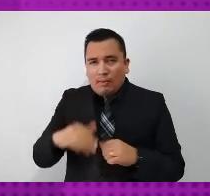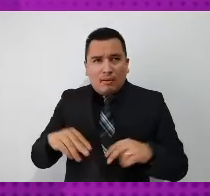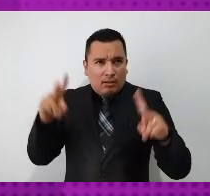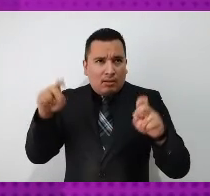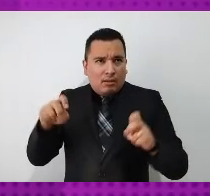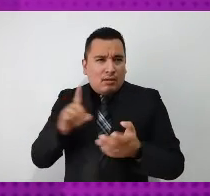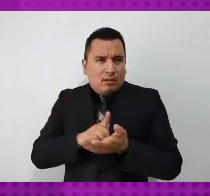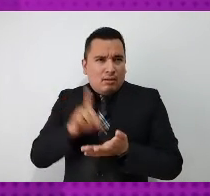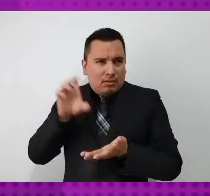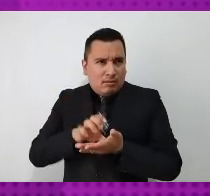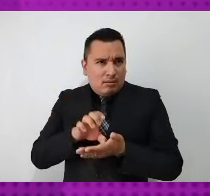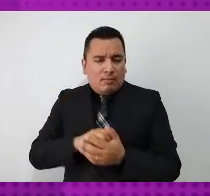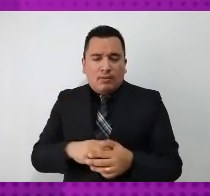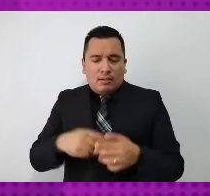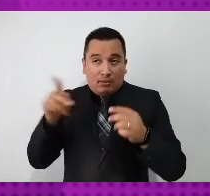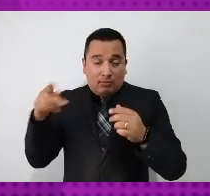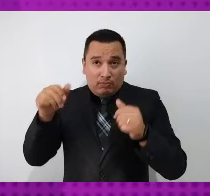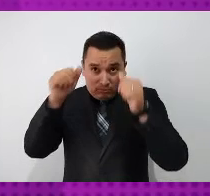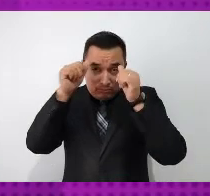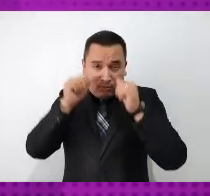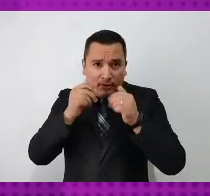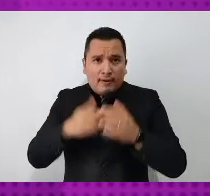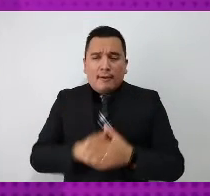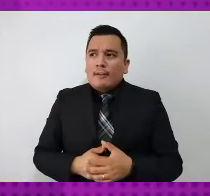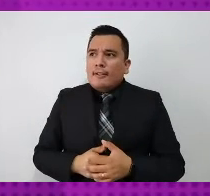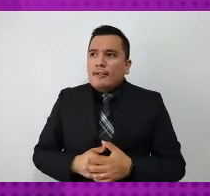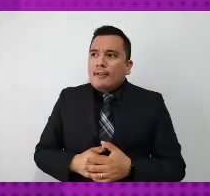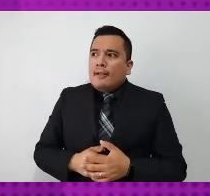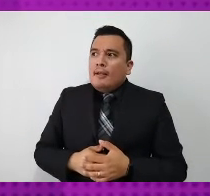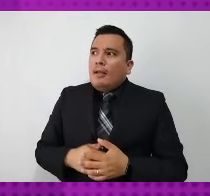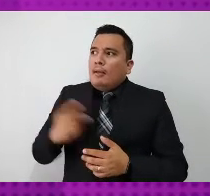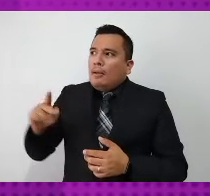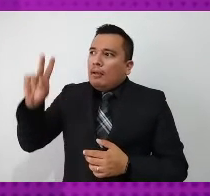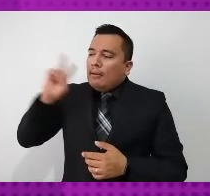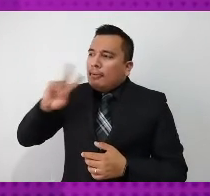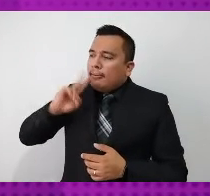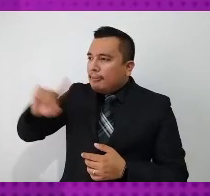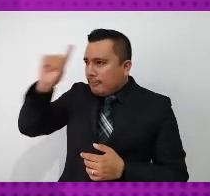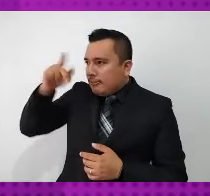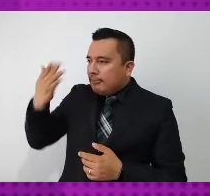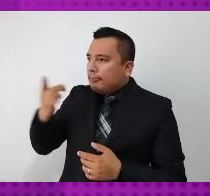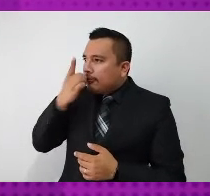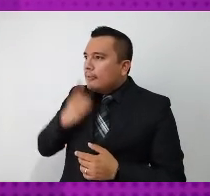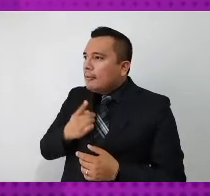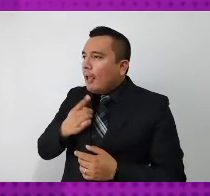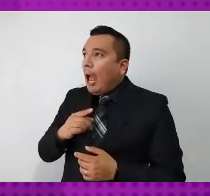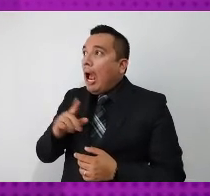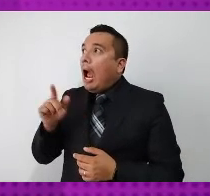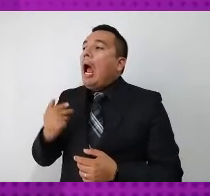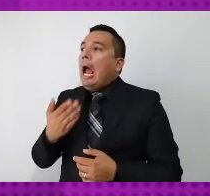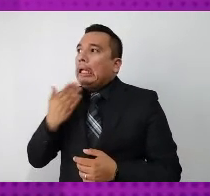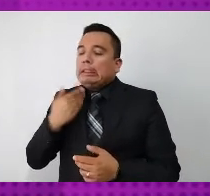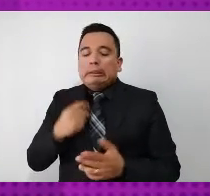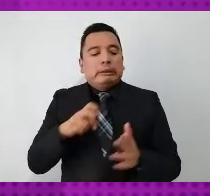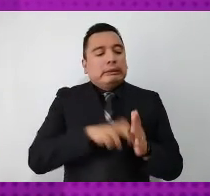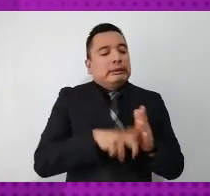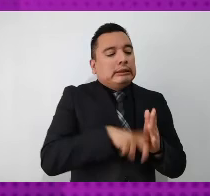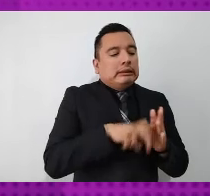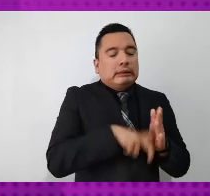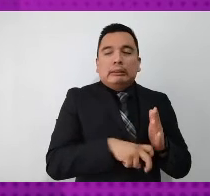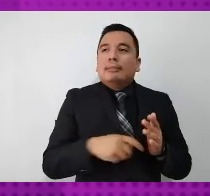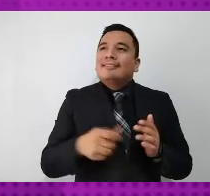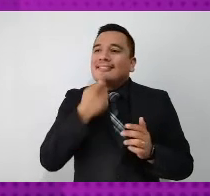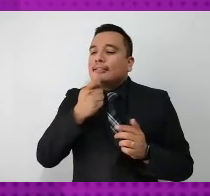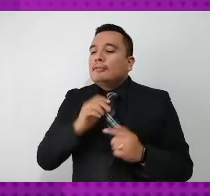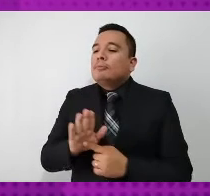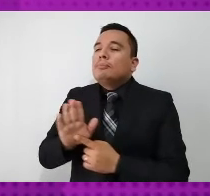de las personas con discapacidad e implementarlo de esa manera en las boletas para llevar a cabo la consulta infantil creo que es